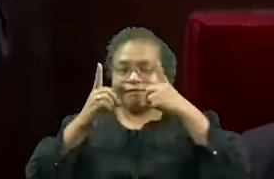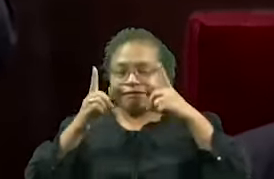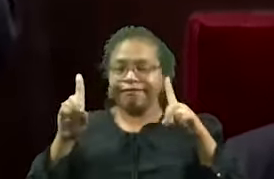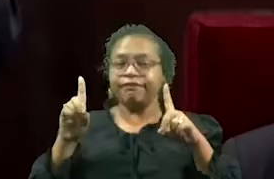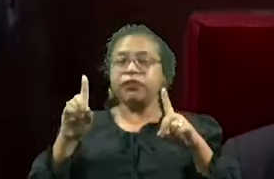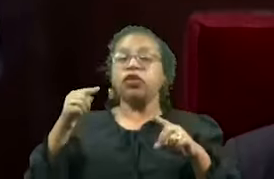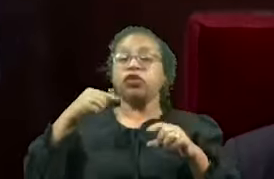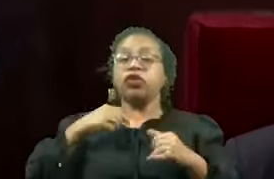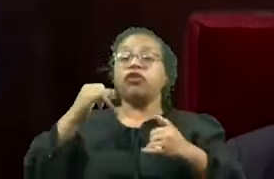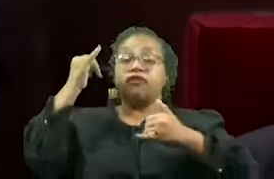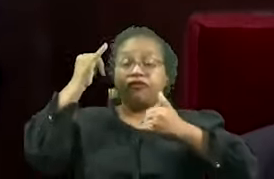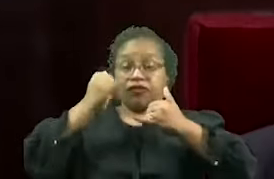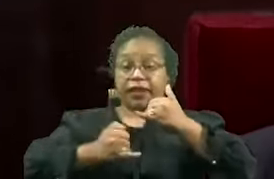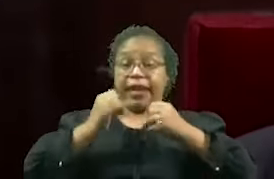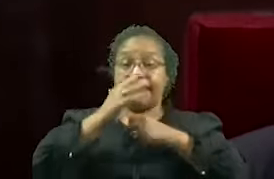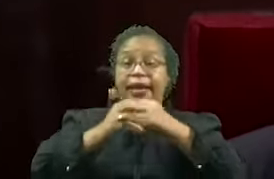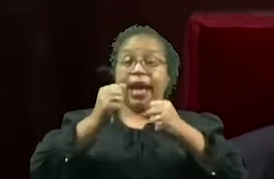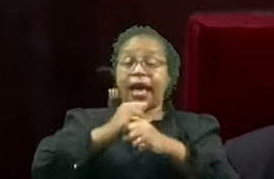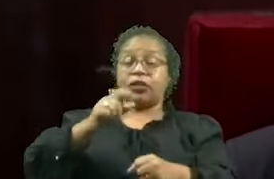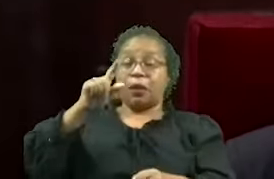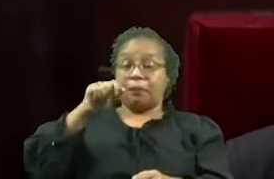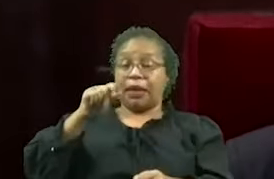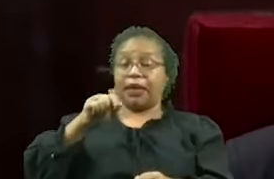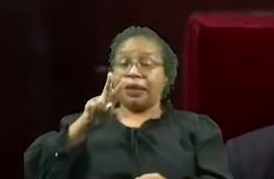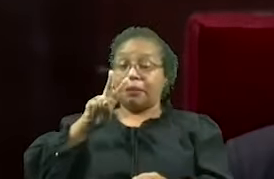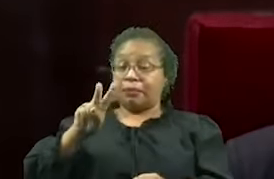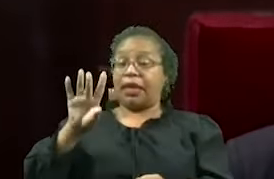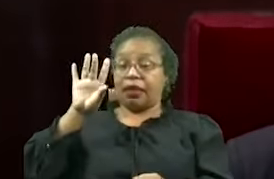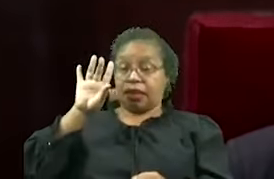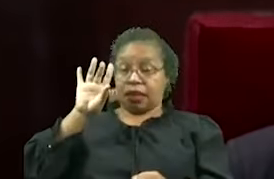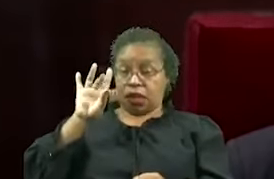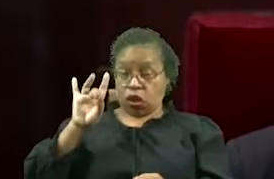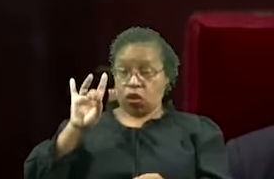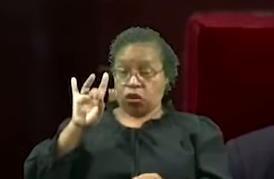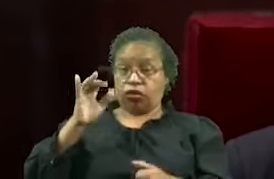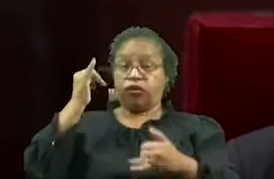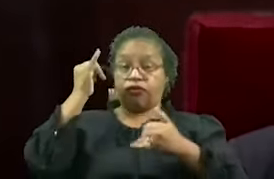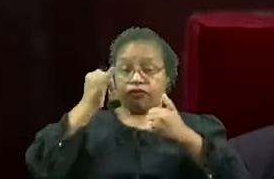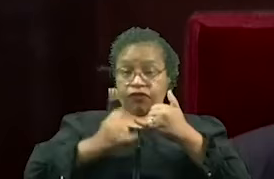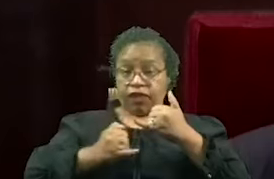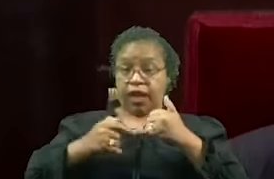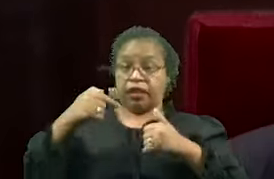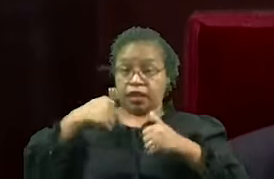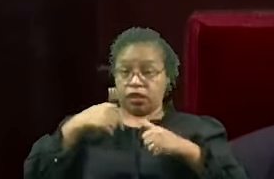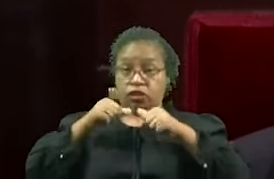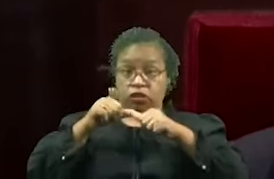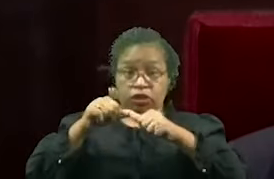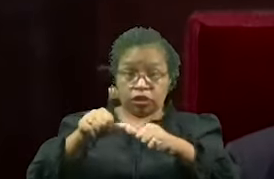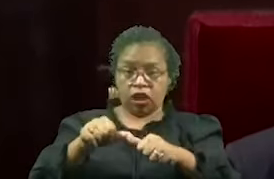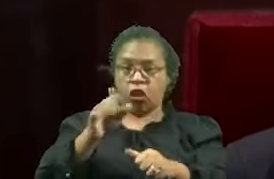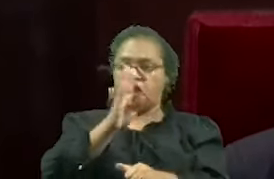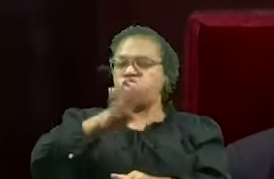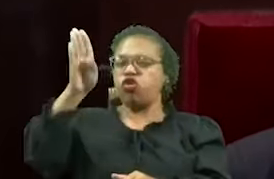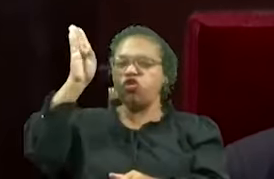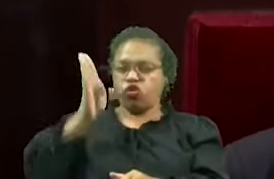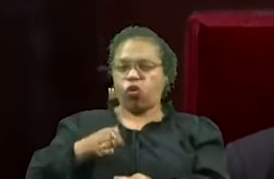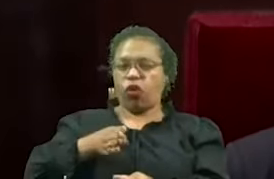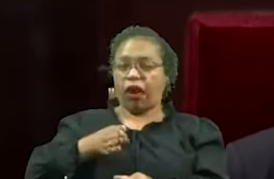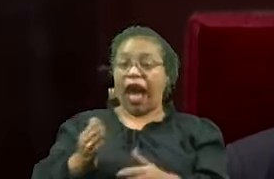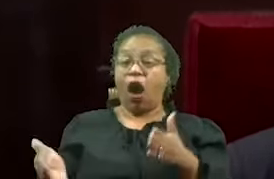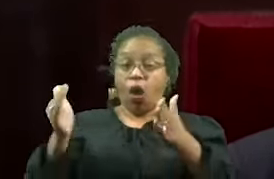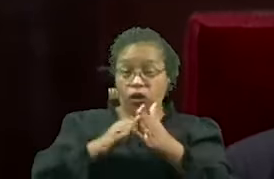del 2028 y no sigo más no sigo más nunca más para bien de la Democracia Dominicana